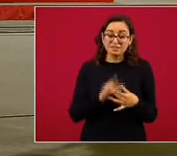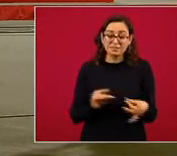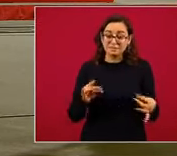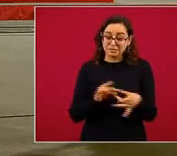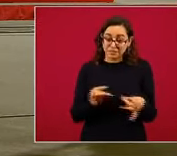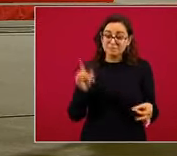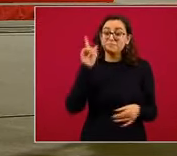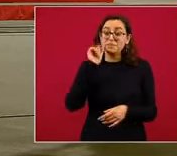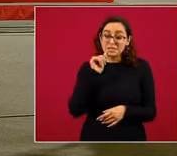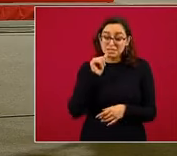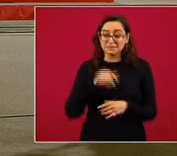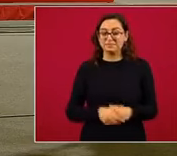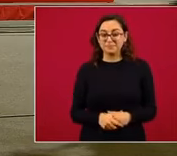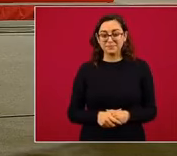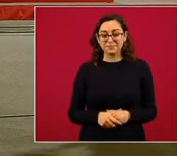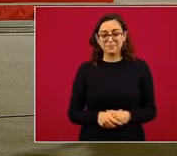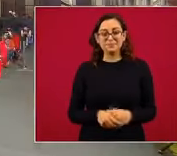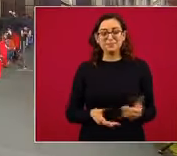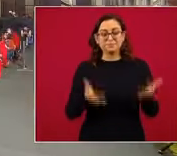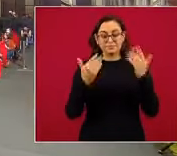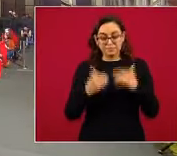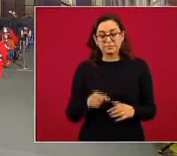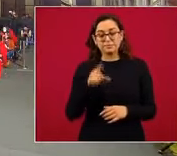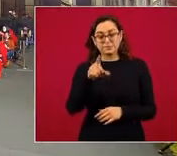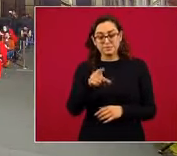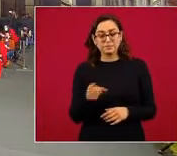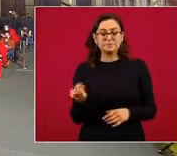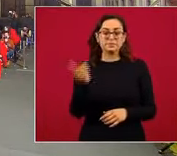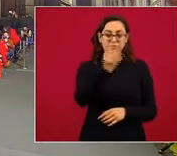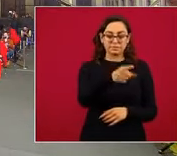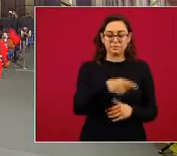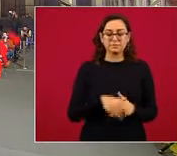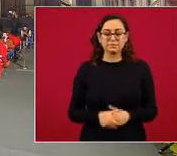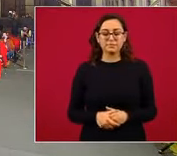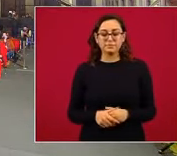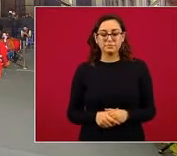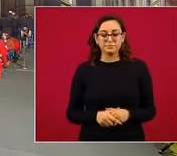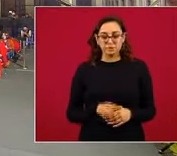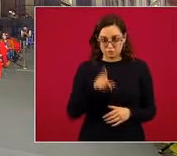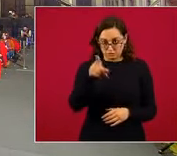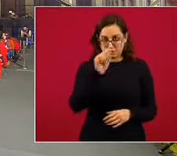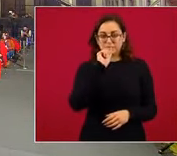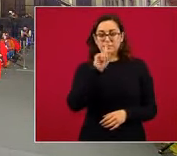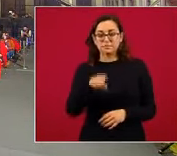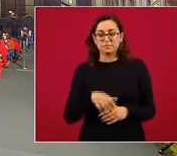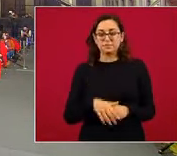pierda. Gracias. Vamos a pasar con usted y luego pasamos a este lado. Y usted también.